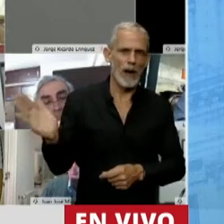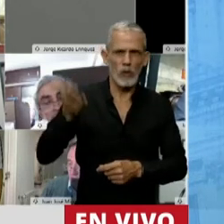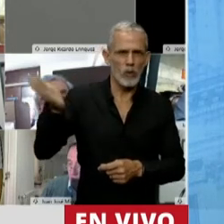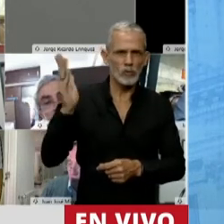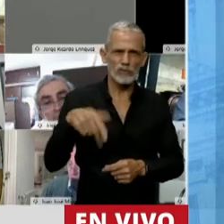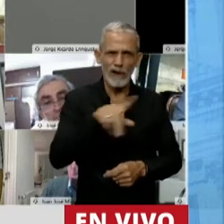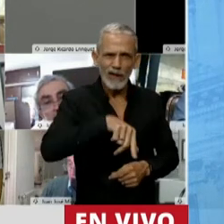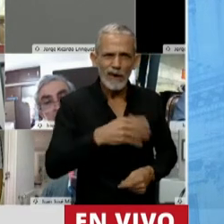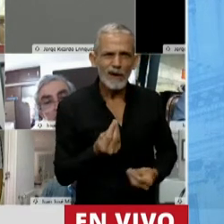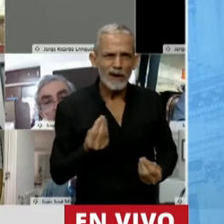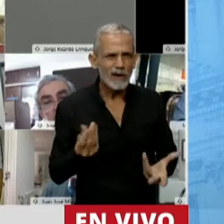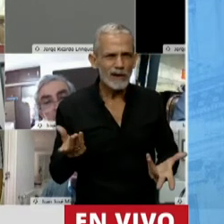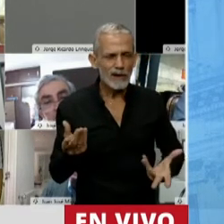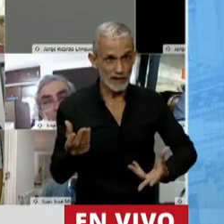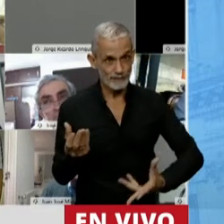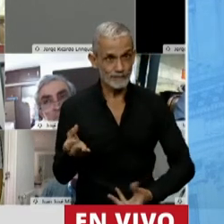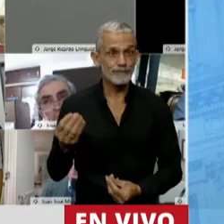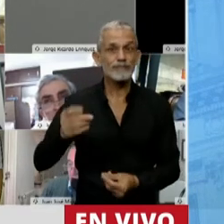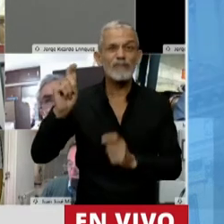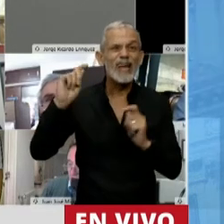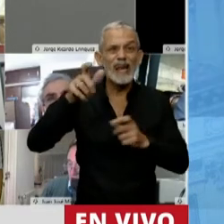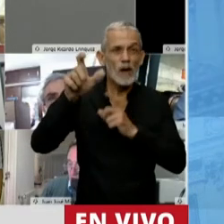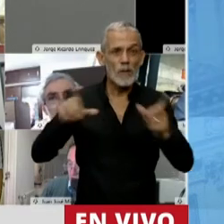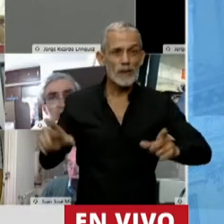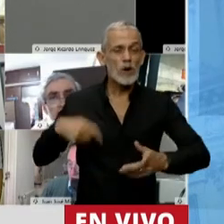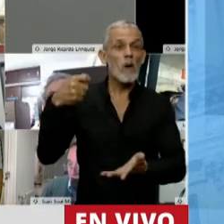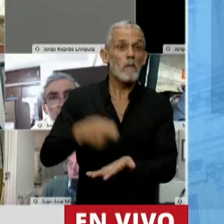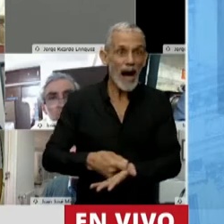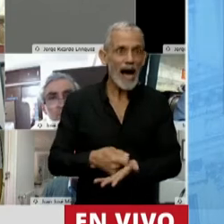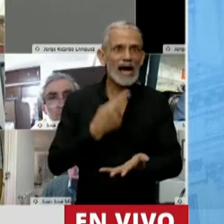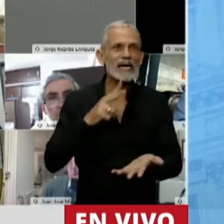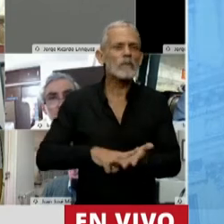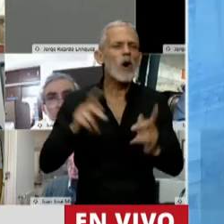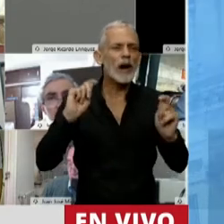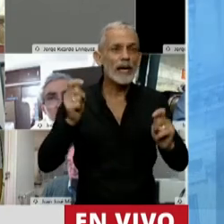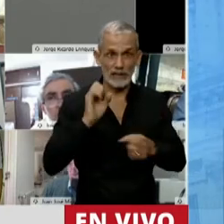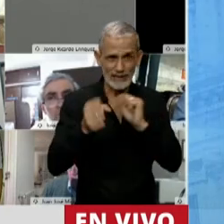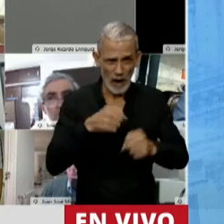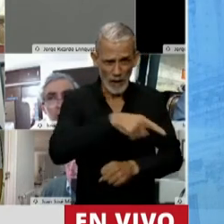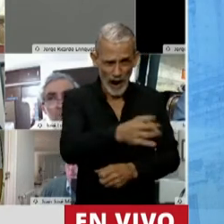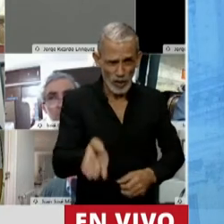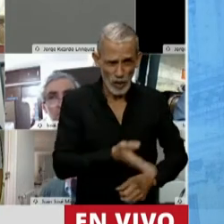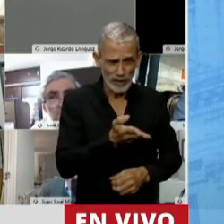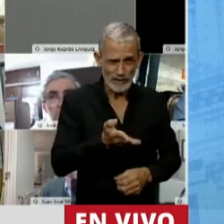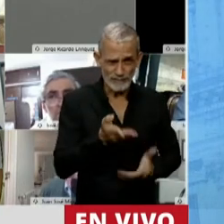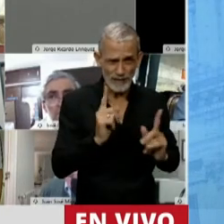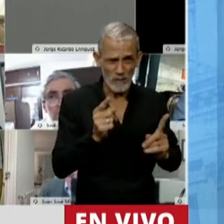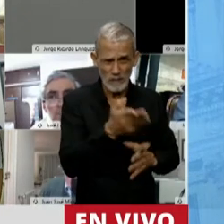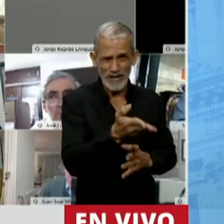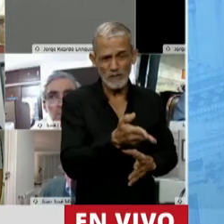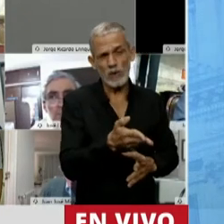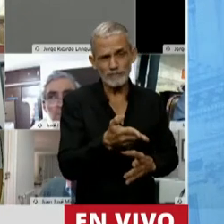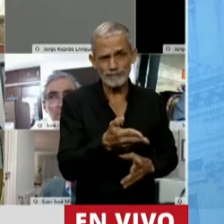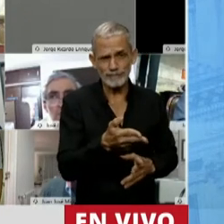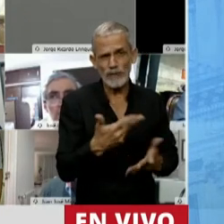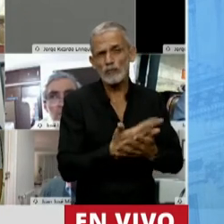productivo, porque quienes verdaderamente pagarán estos costos son los trabajadores, es la clase media. Eso es lo